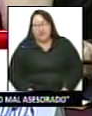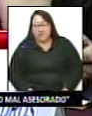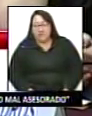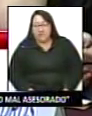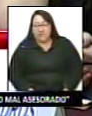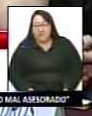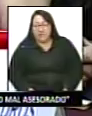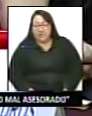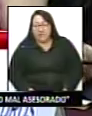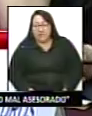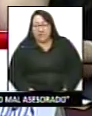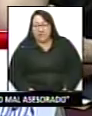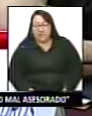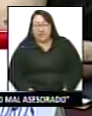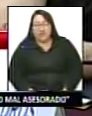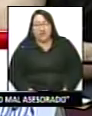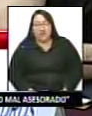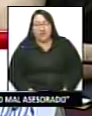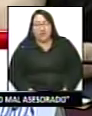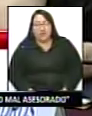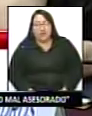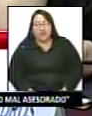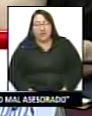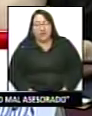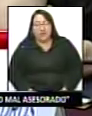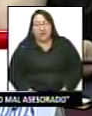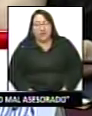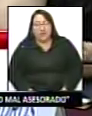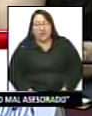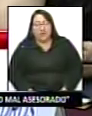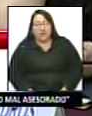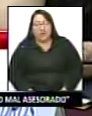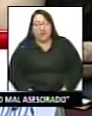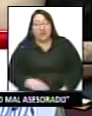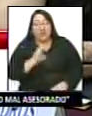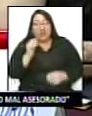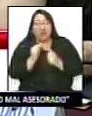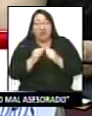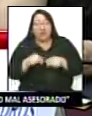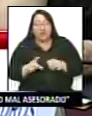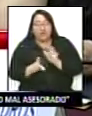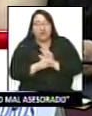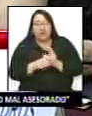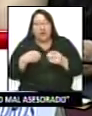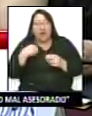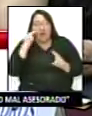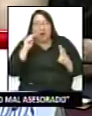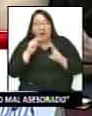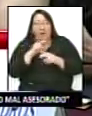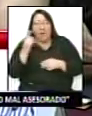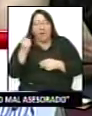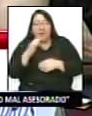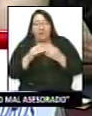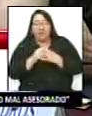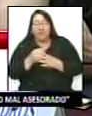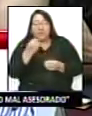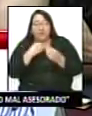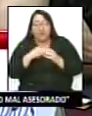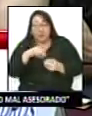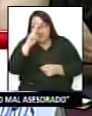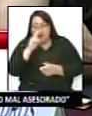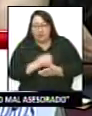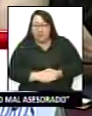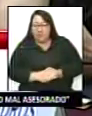Y creo, señor congresista, que esta ley lo que tiene que hacer es tener una visión global de la gastronomía peruana